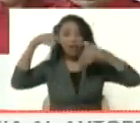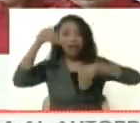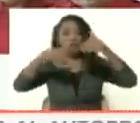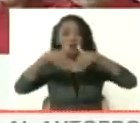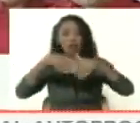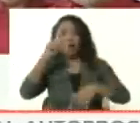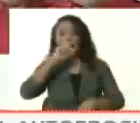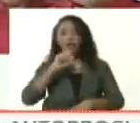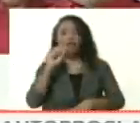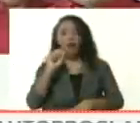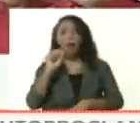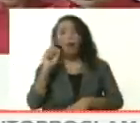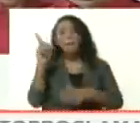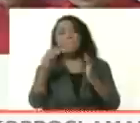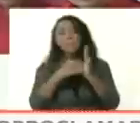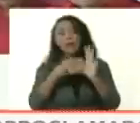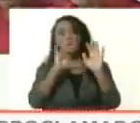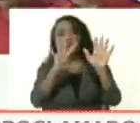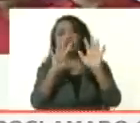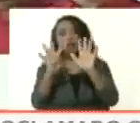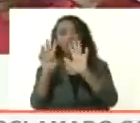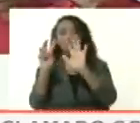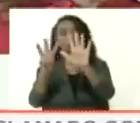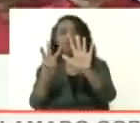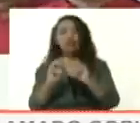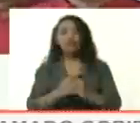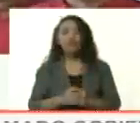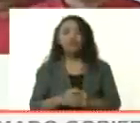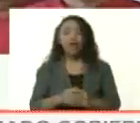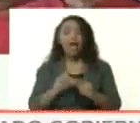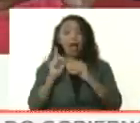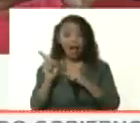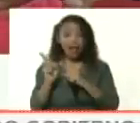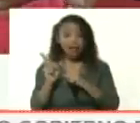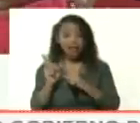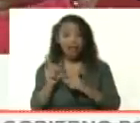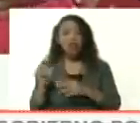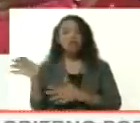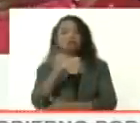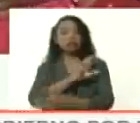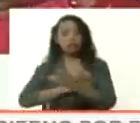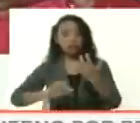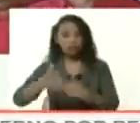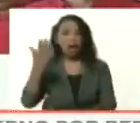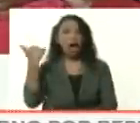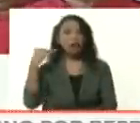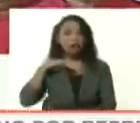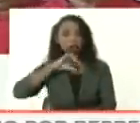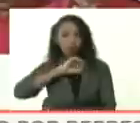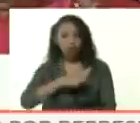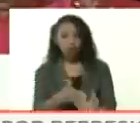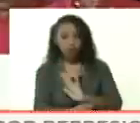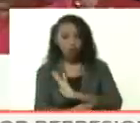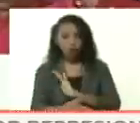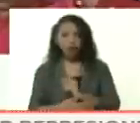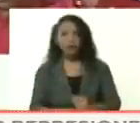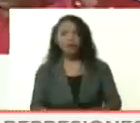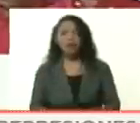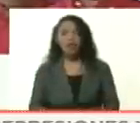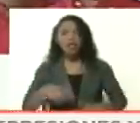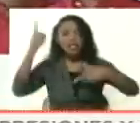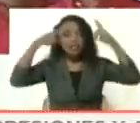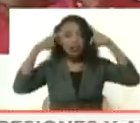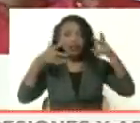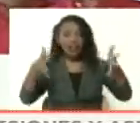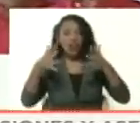98. Ese sí era un CNE en contra. Ese sí era un desastre. Y Hugo Chávez ganó, porque ¿sabe por qué?